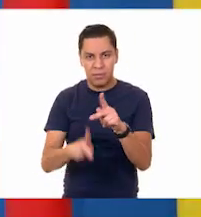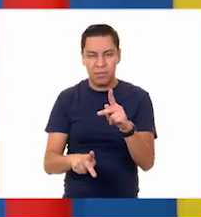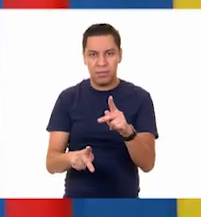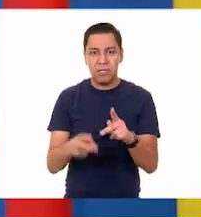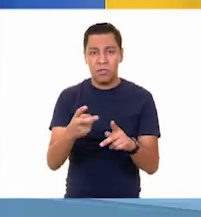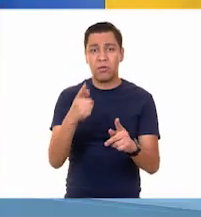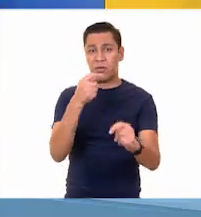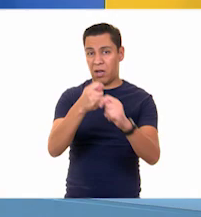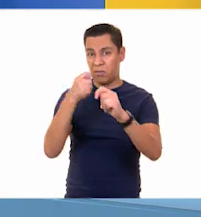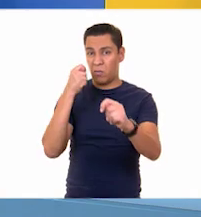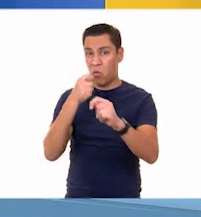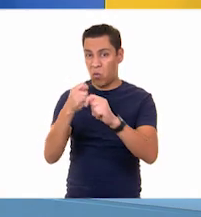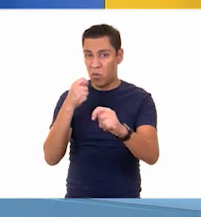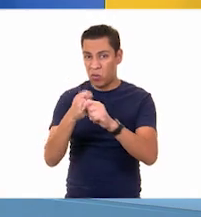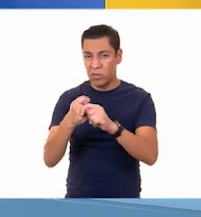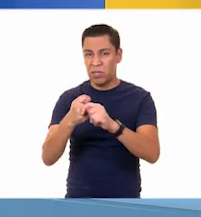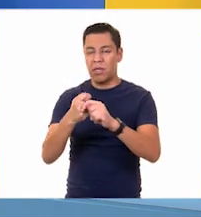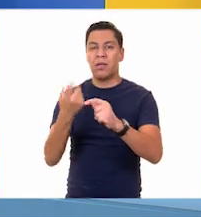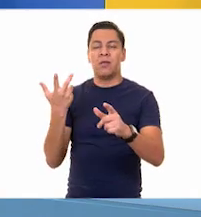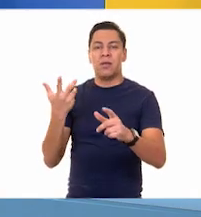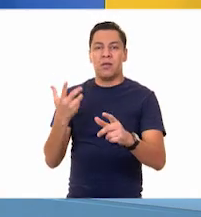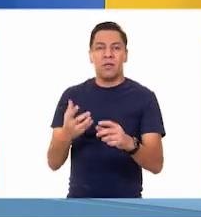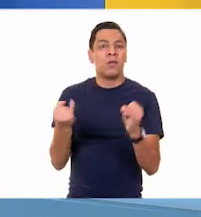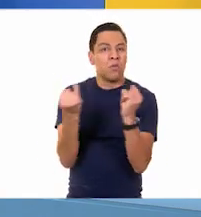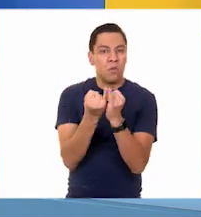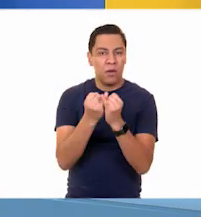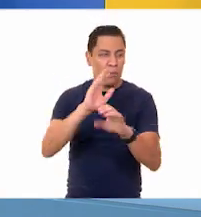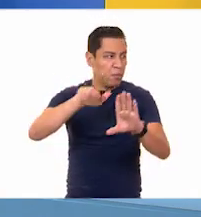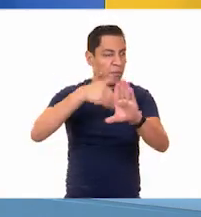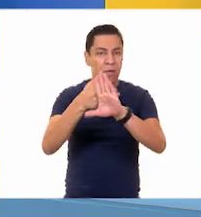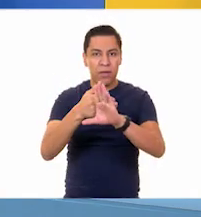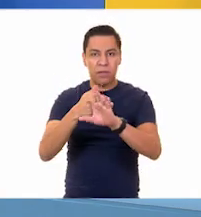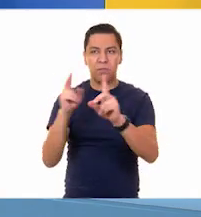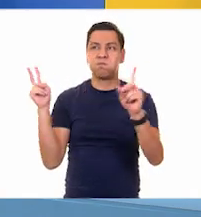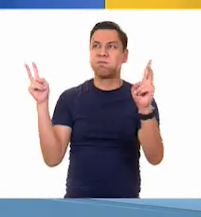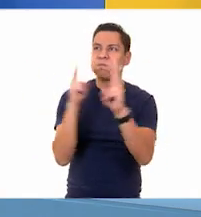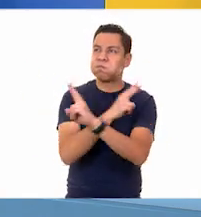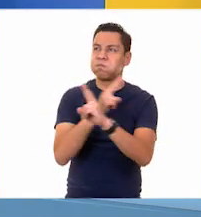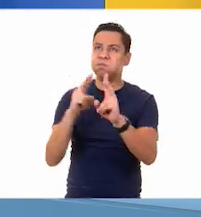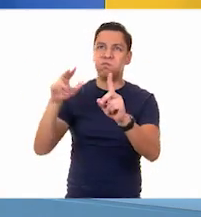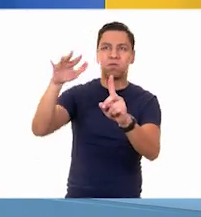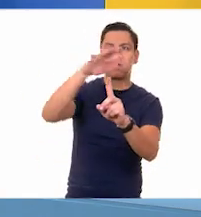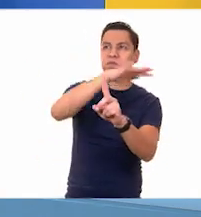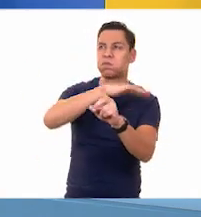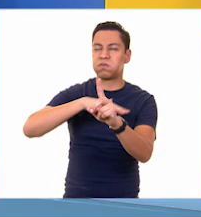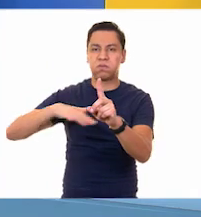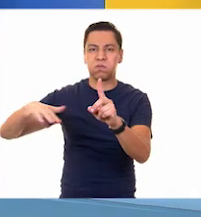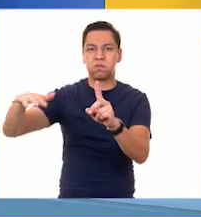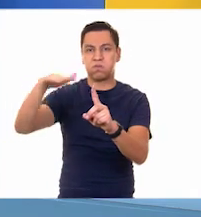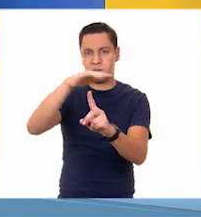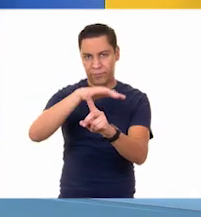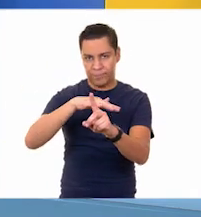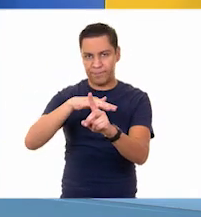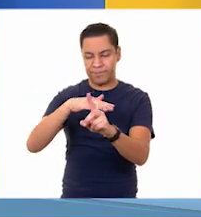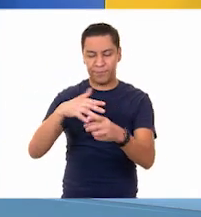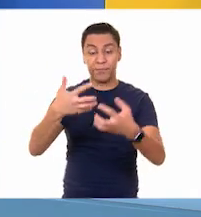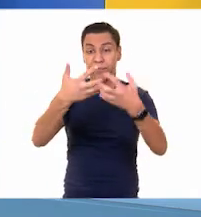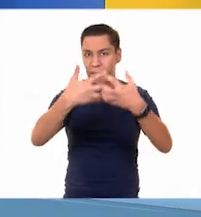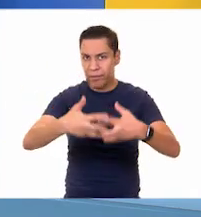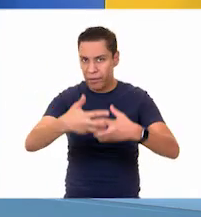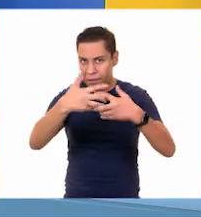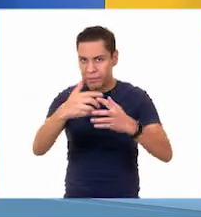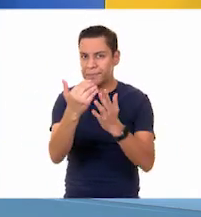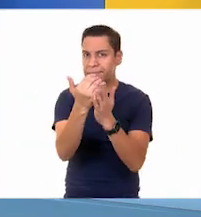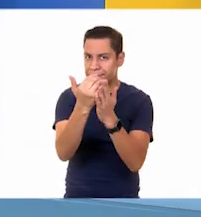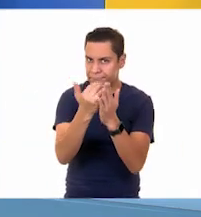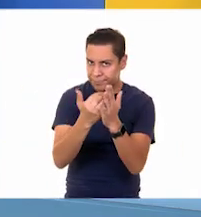contaminación del aire? Pues no, también deben considerarse las emisiones de las fábricas y las industrias y de la agricultura, por los combustibles y